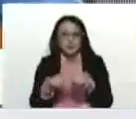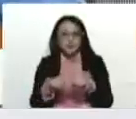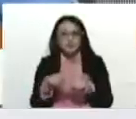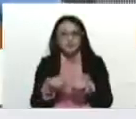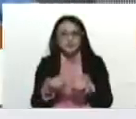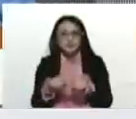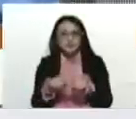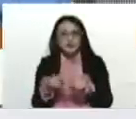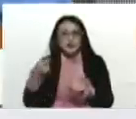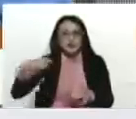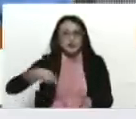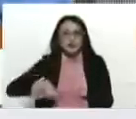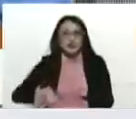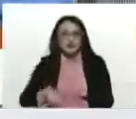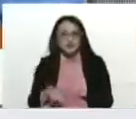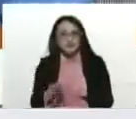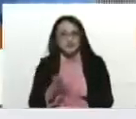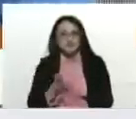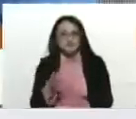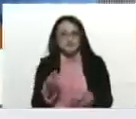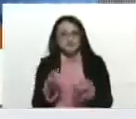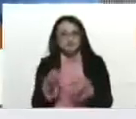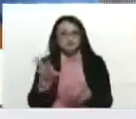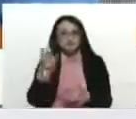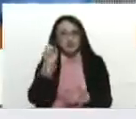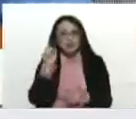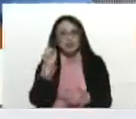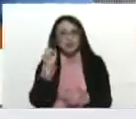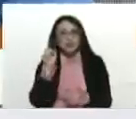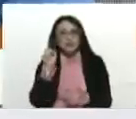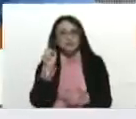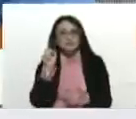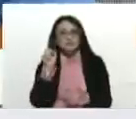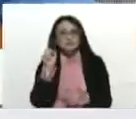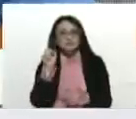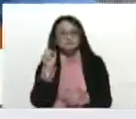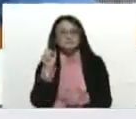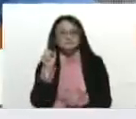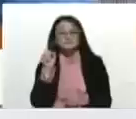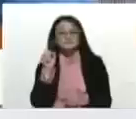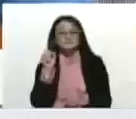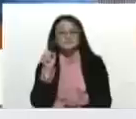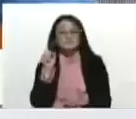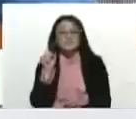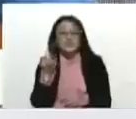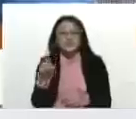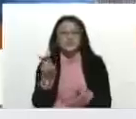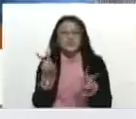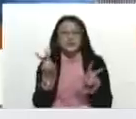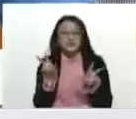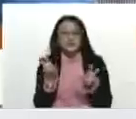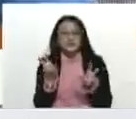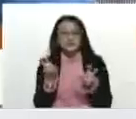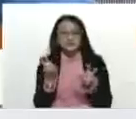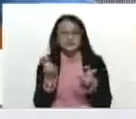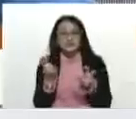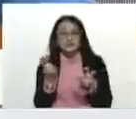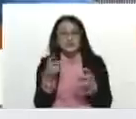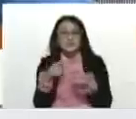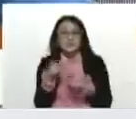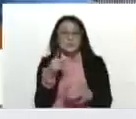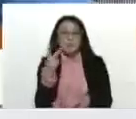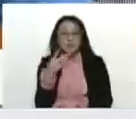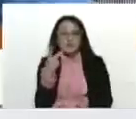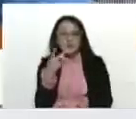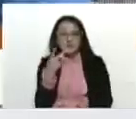un ingreso que el emisor de moneda capta para él y ahora iría a Estados Unidos esto técnicamente pero políticamente